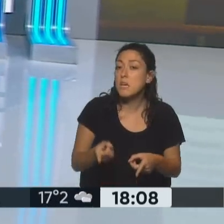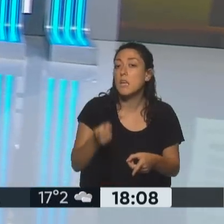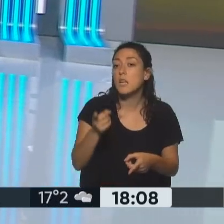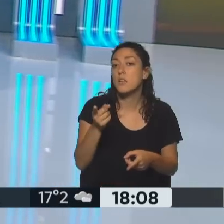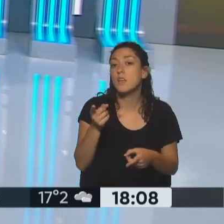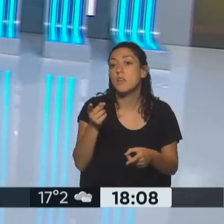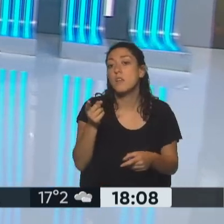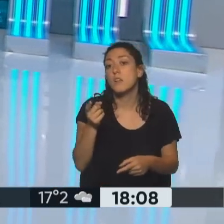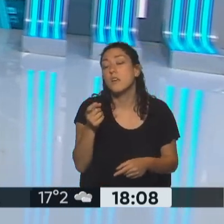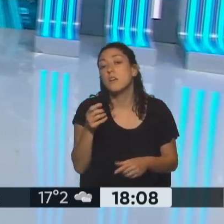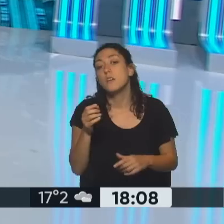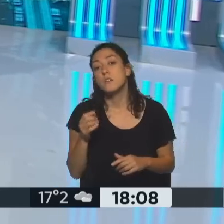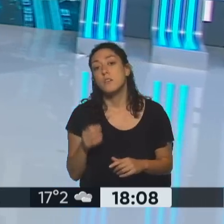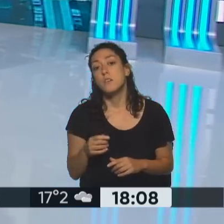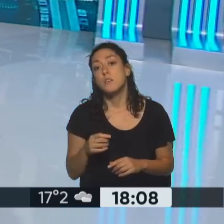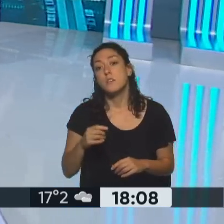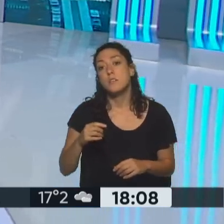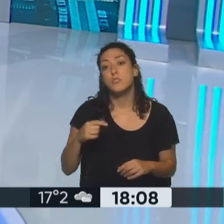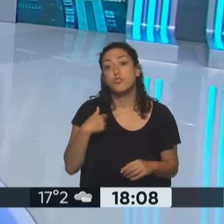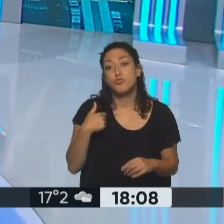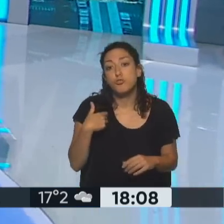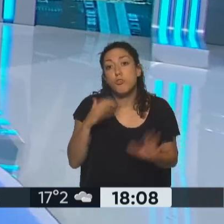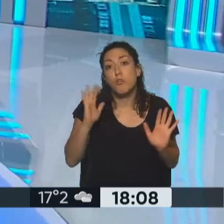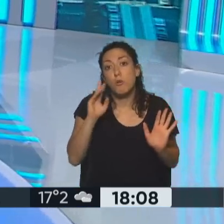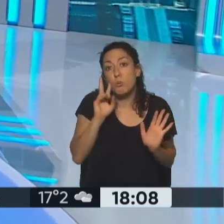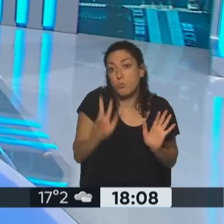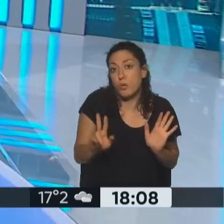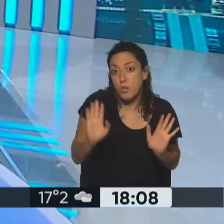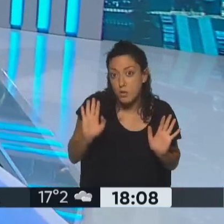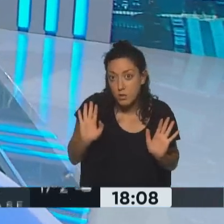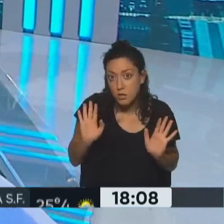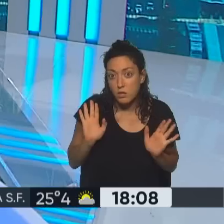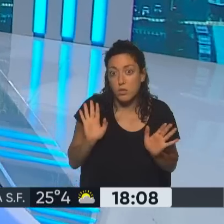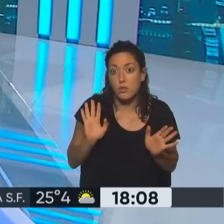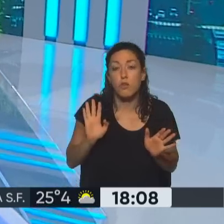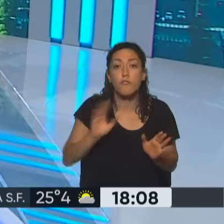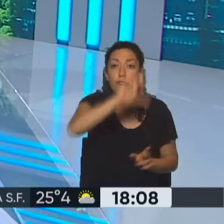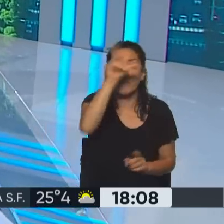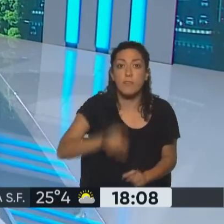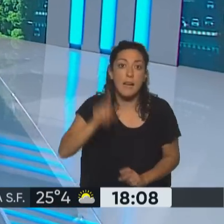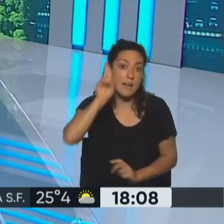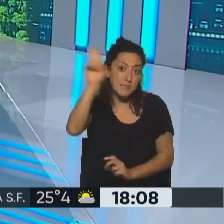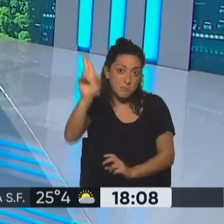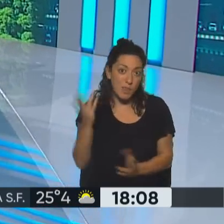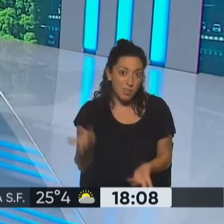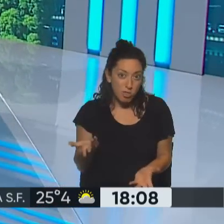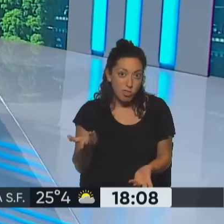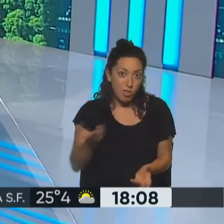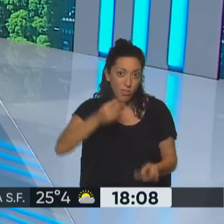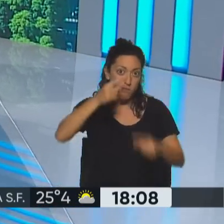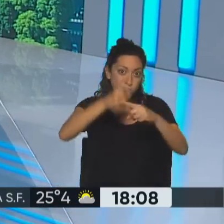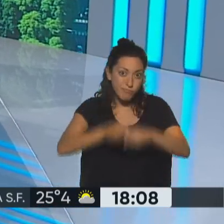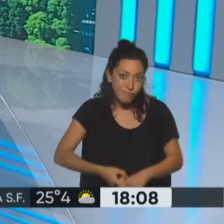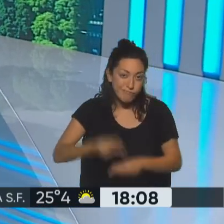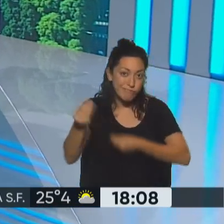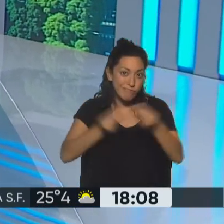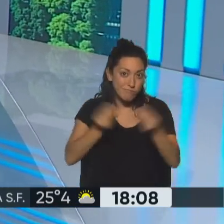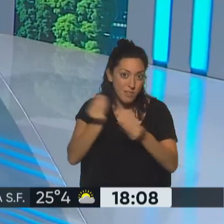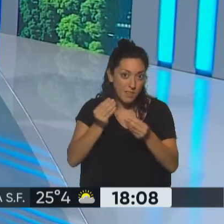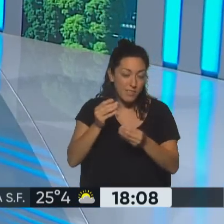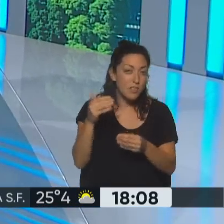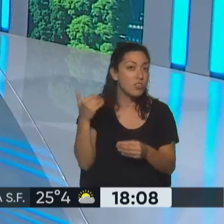observador primario como soy yo, un respeto federal a las cuentas de la Argentina, que no es